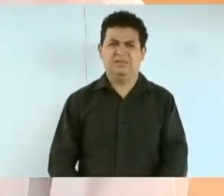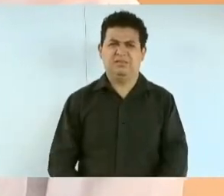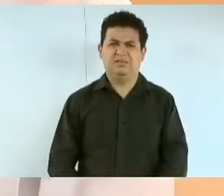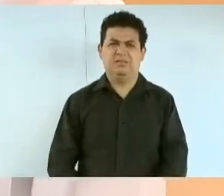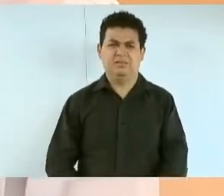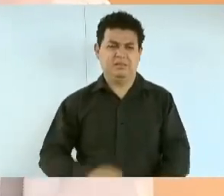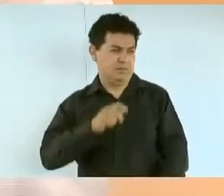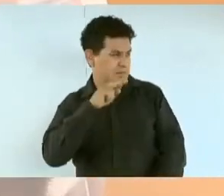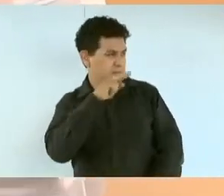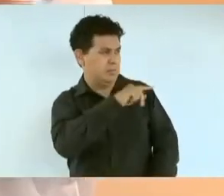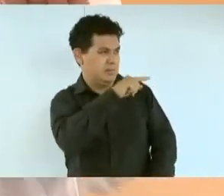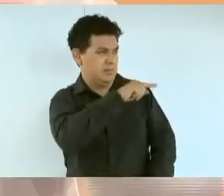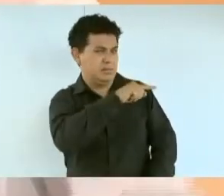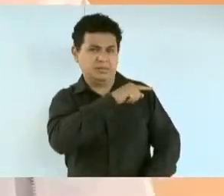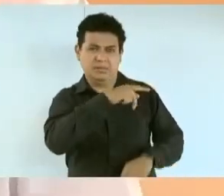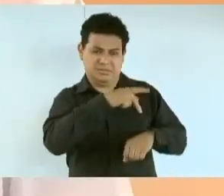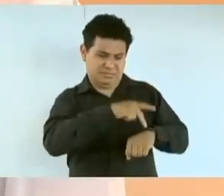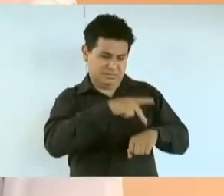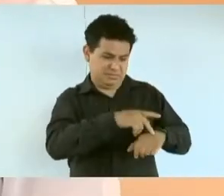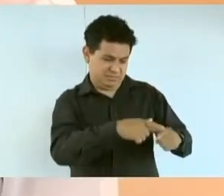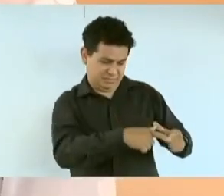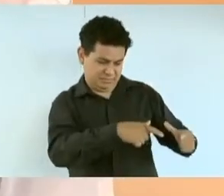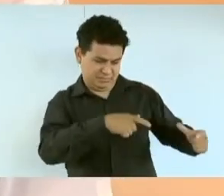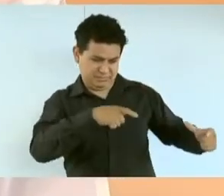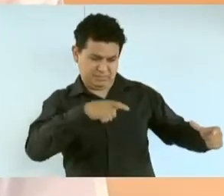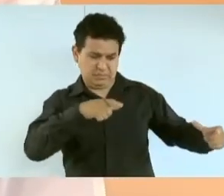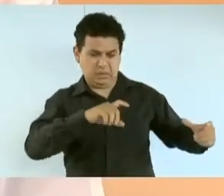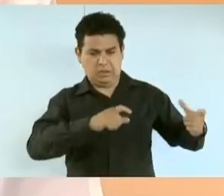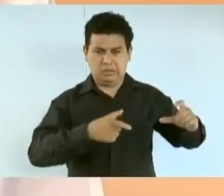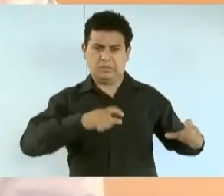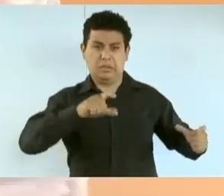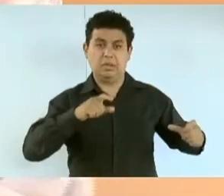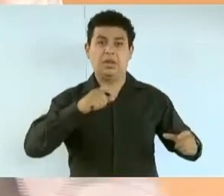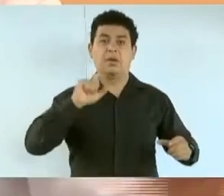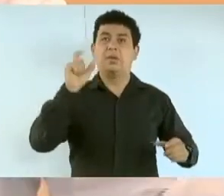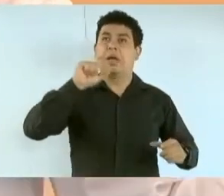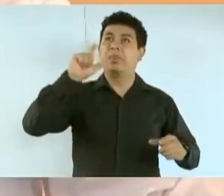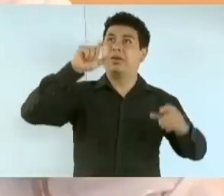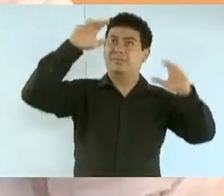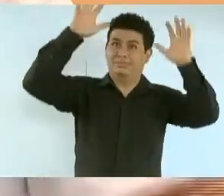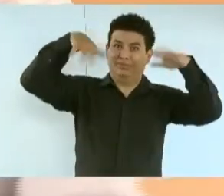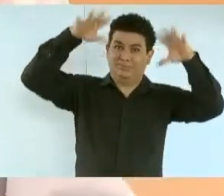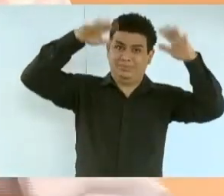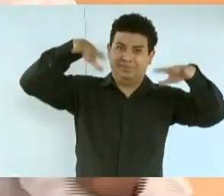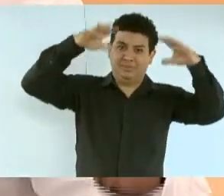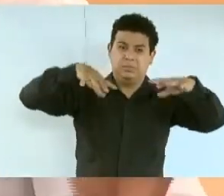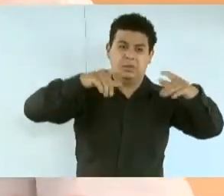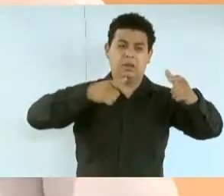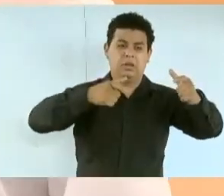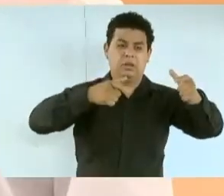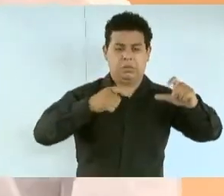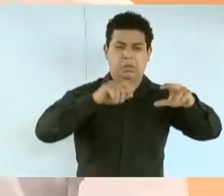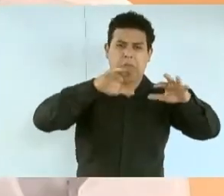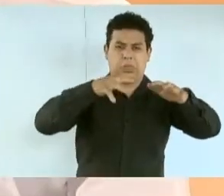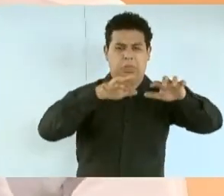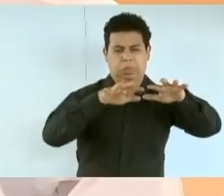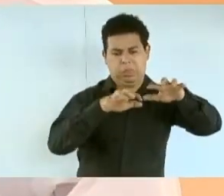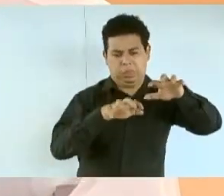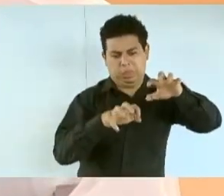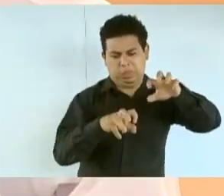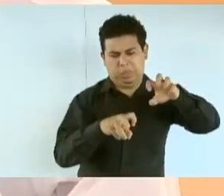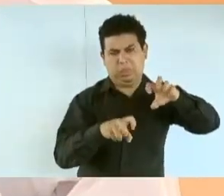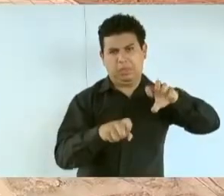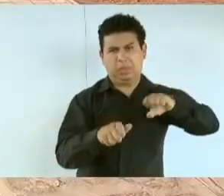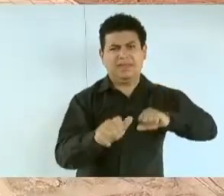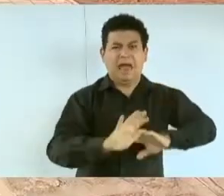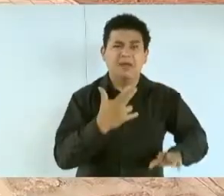asfáltica, de pavimento, con las primeras lluvias vuelve el camino a ser de terracería,